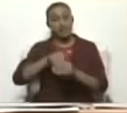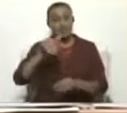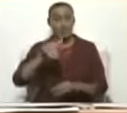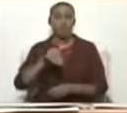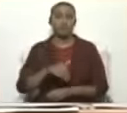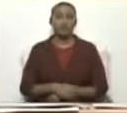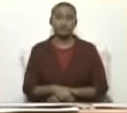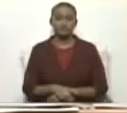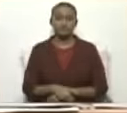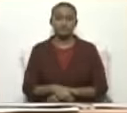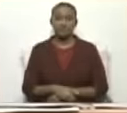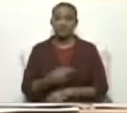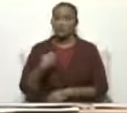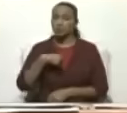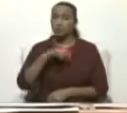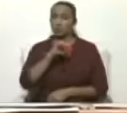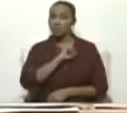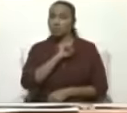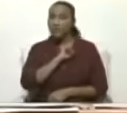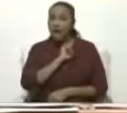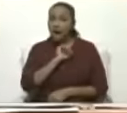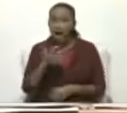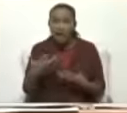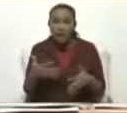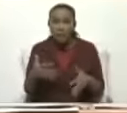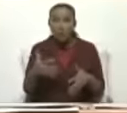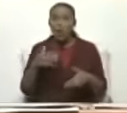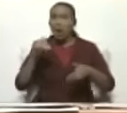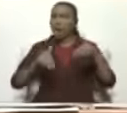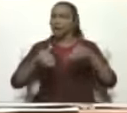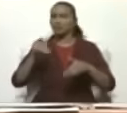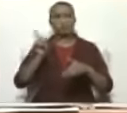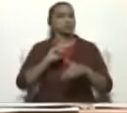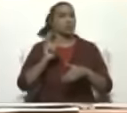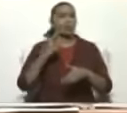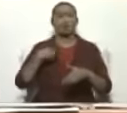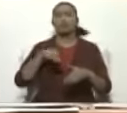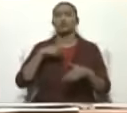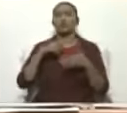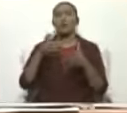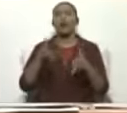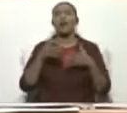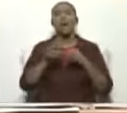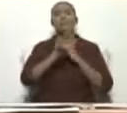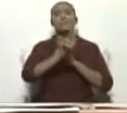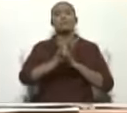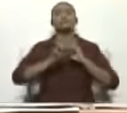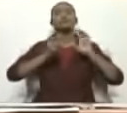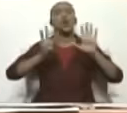No le tenemos miedo a las elecciones, nosotros... De 30 elecciones ha ganado 28. ¿Cómo le vamos a tener miedo?